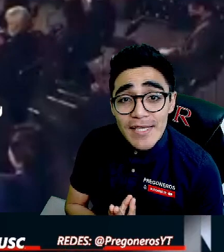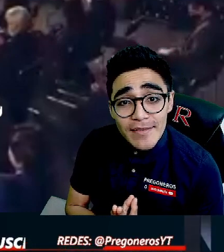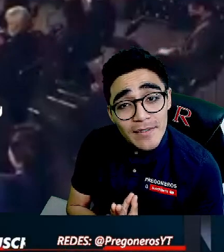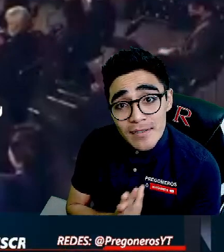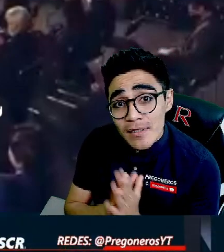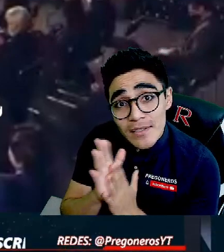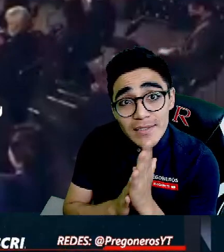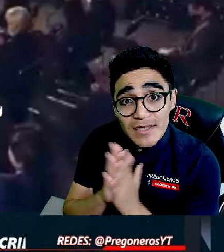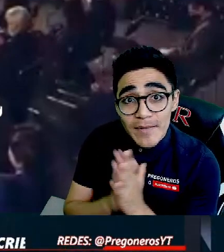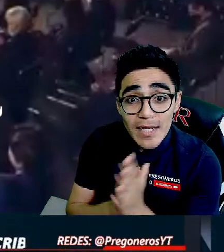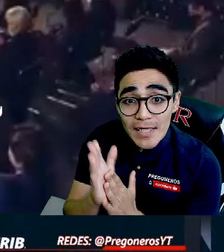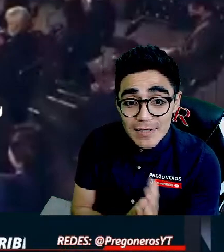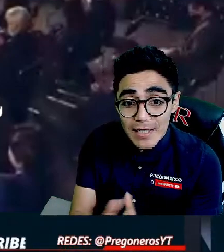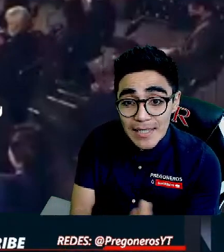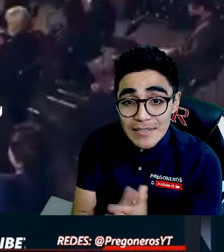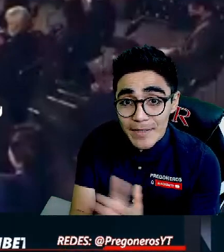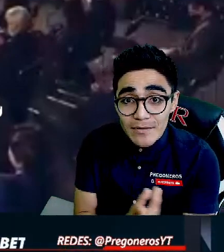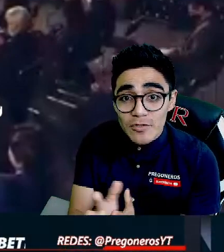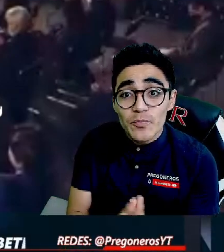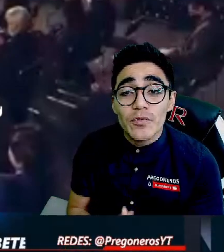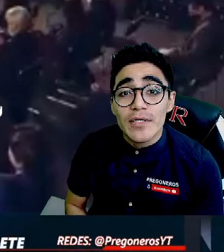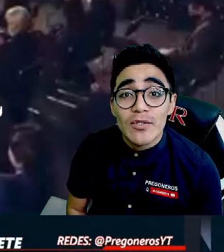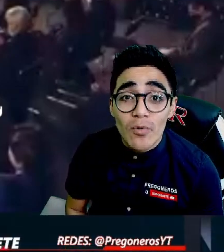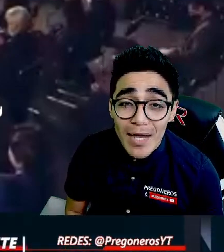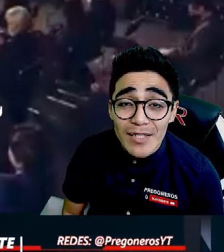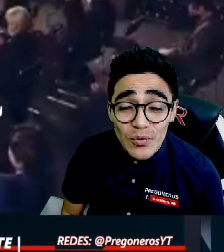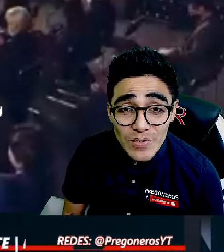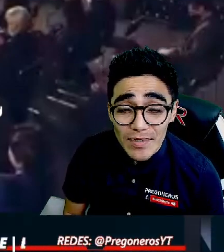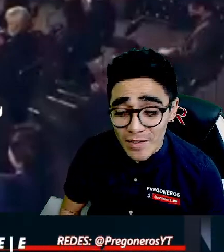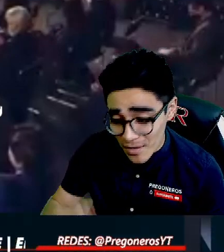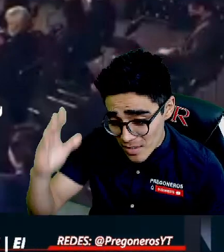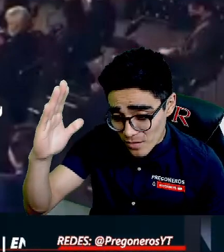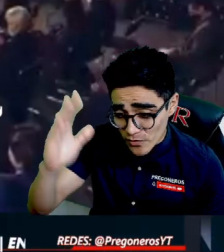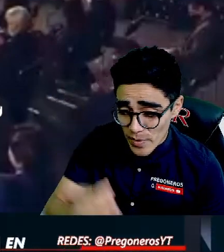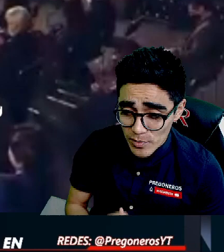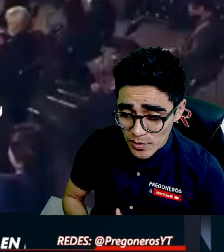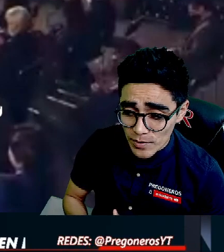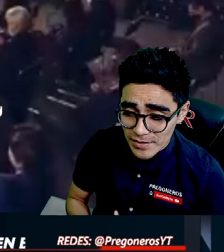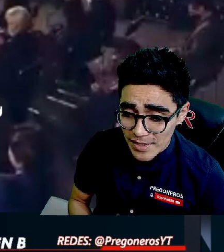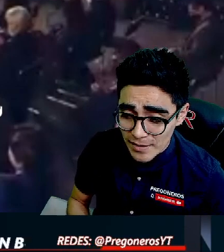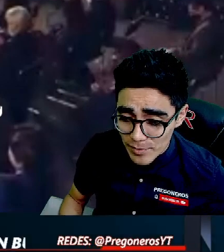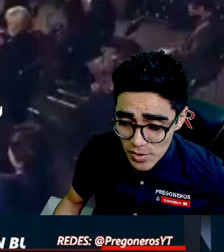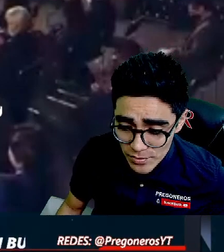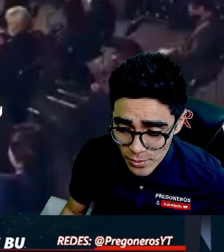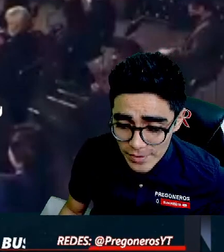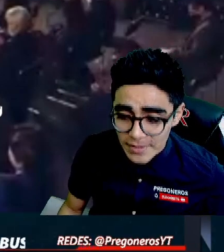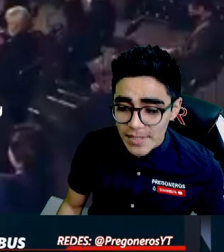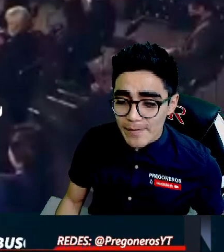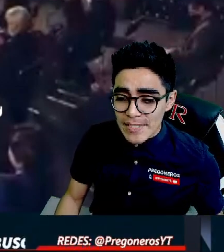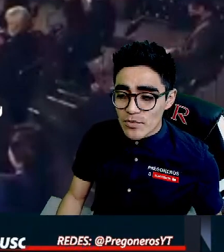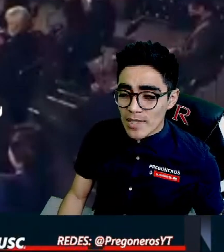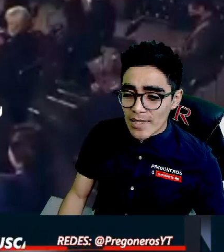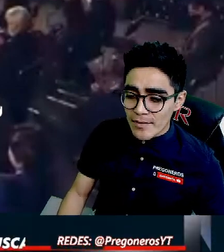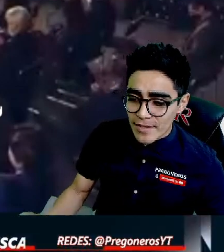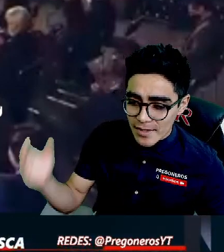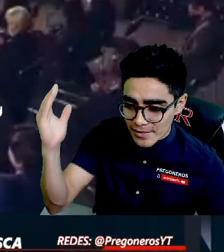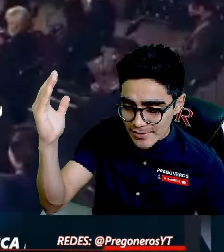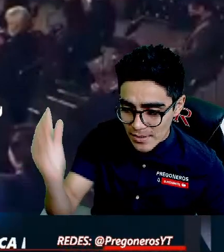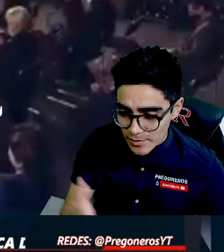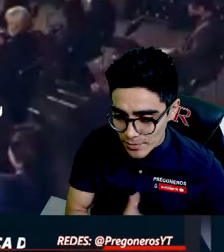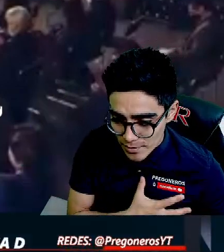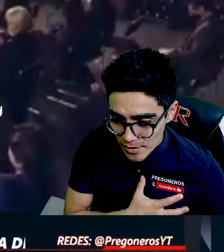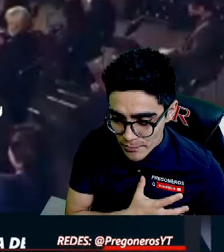dice el presidente, se les van a gastar las manos porque no va a suceder. Nos vemos en una siguiente emisión, señores, que sigan pasando un agradable